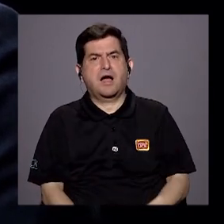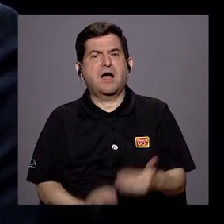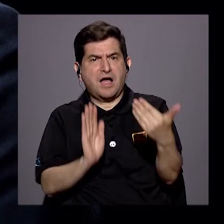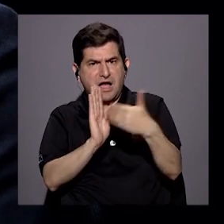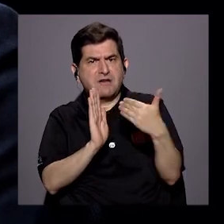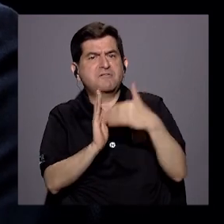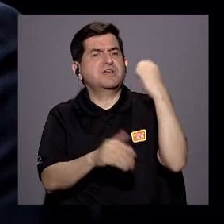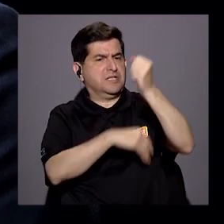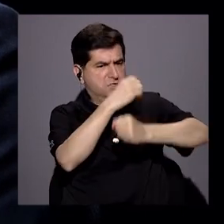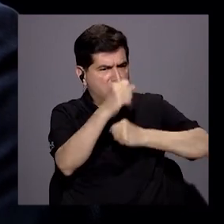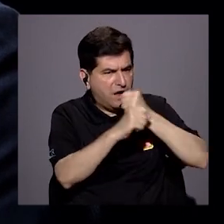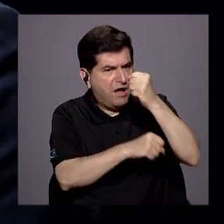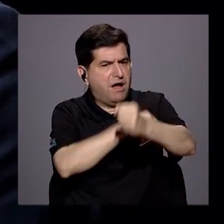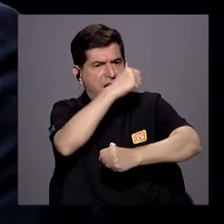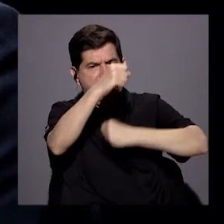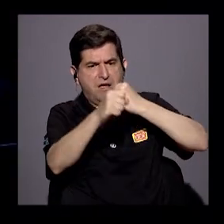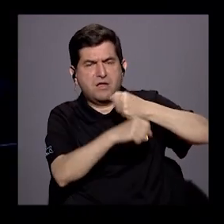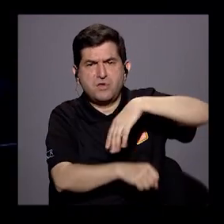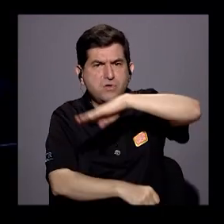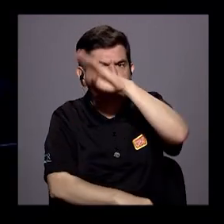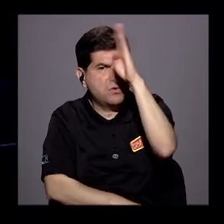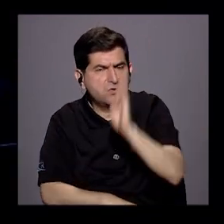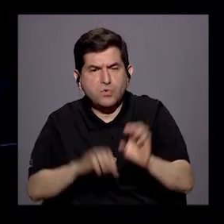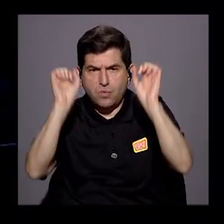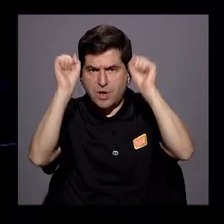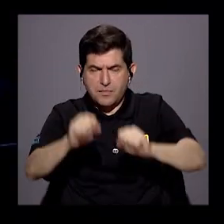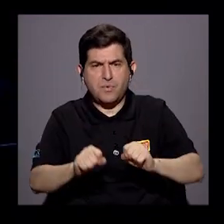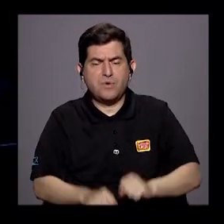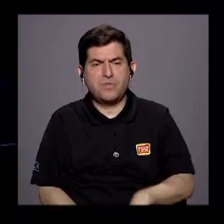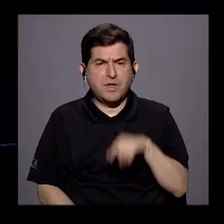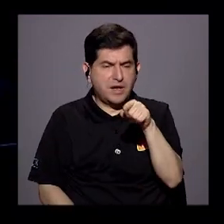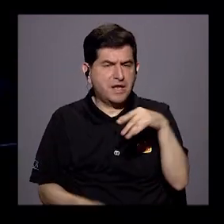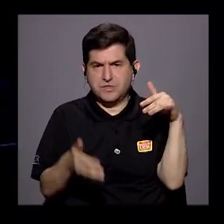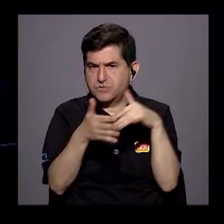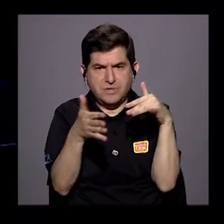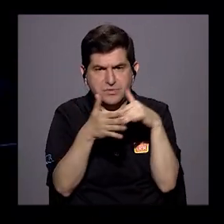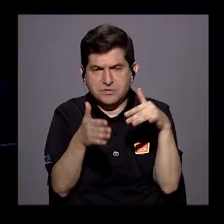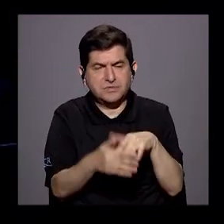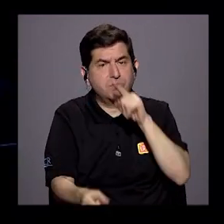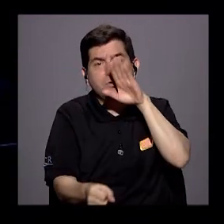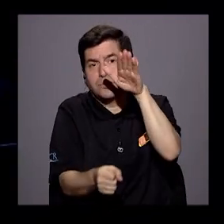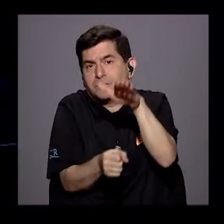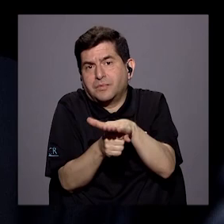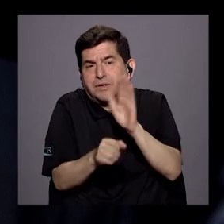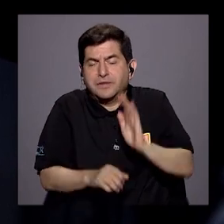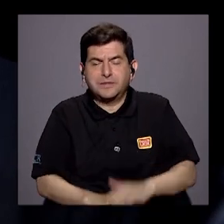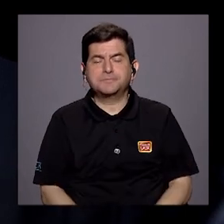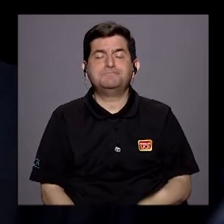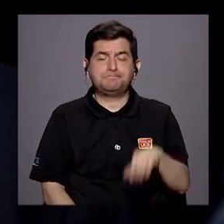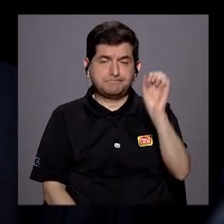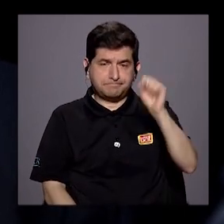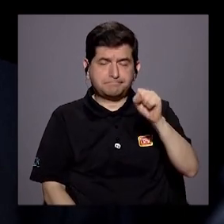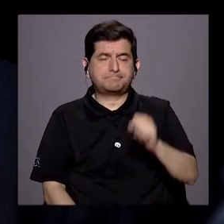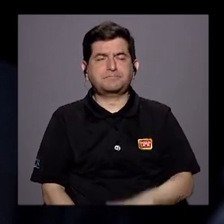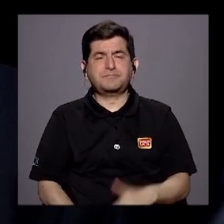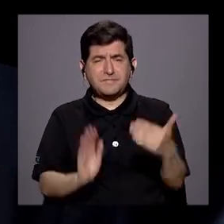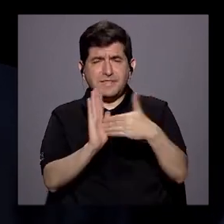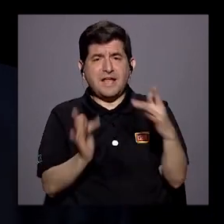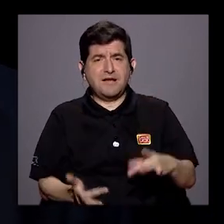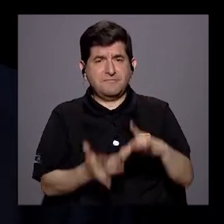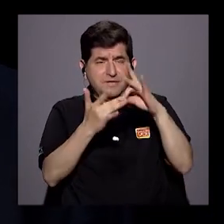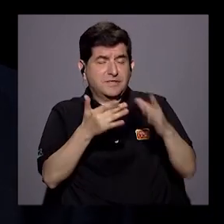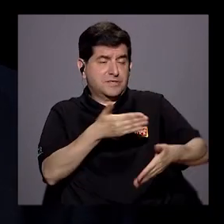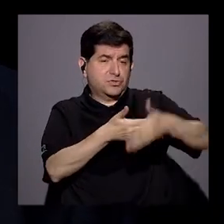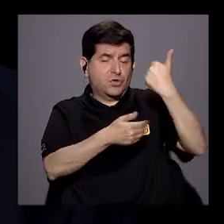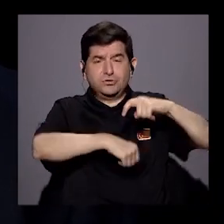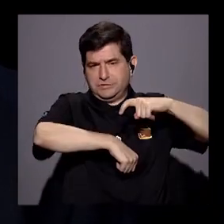legado eterno por años en el que nunca se puede cubrir eso no estudiaba y así es tal vez uno de